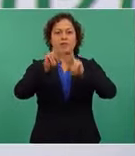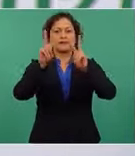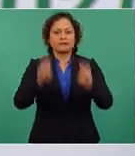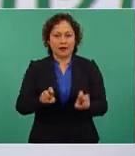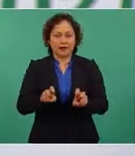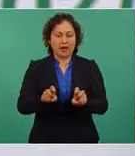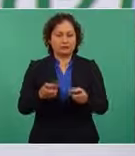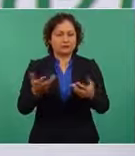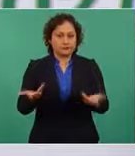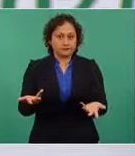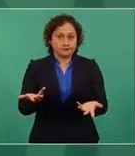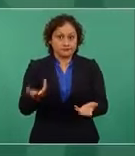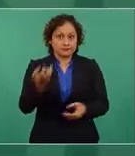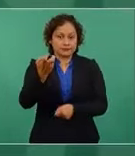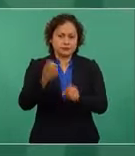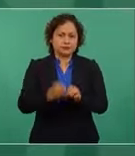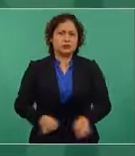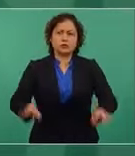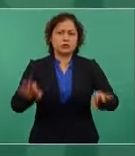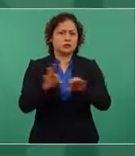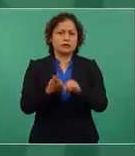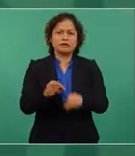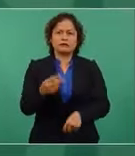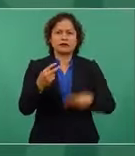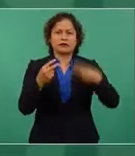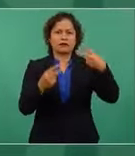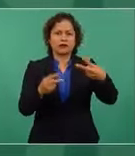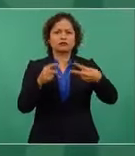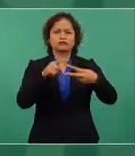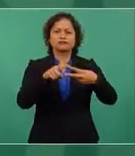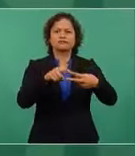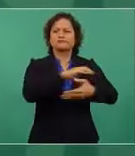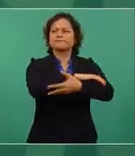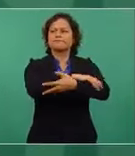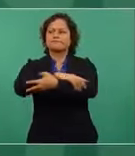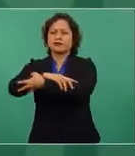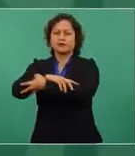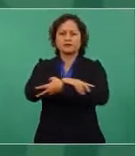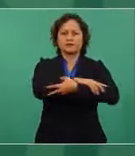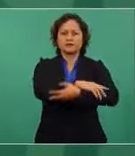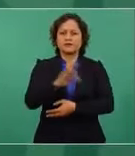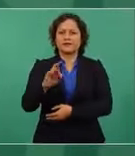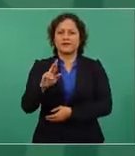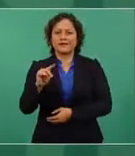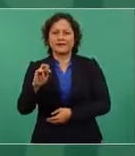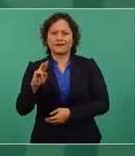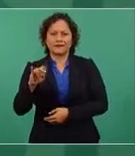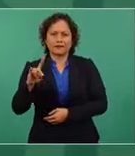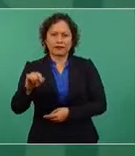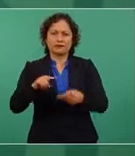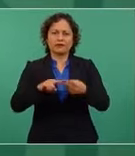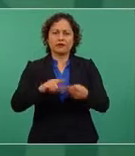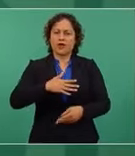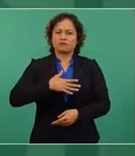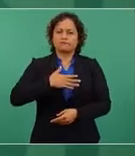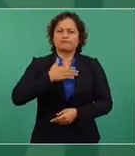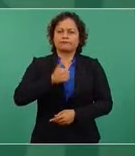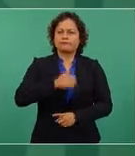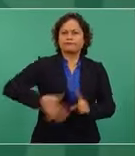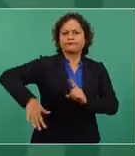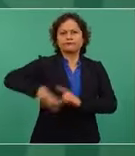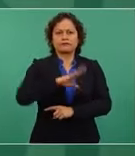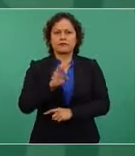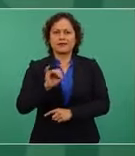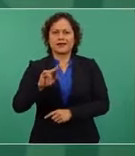porque ese debe ser el objetivo primordial de la organización principal que nos hemos dado de cooperación